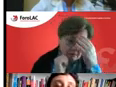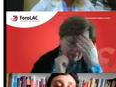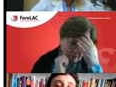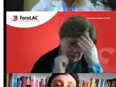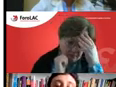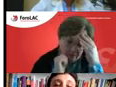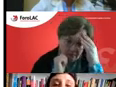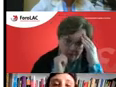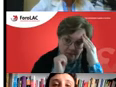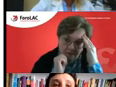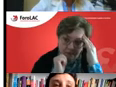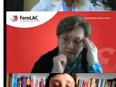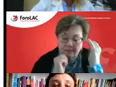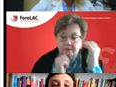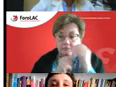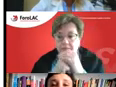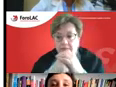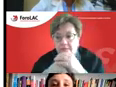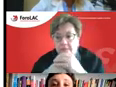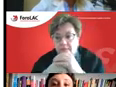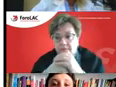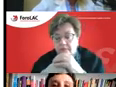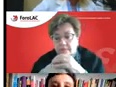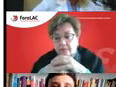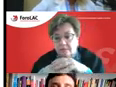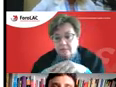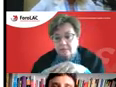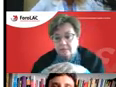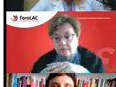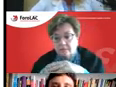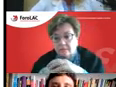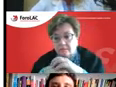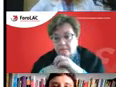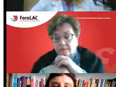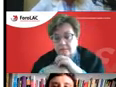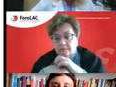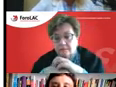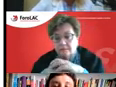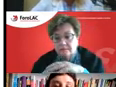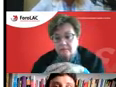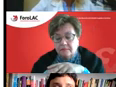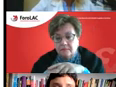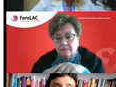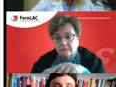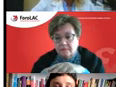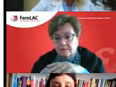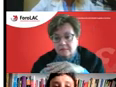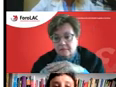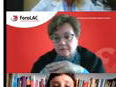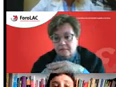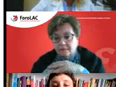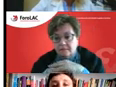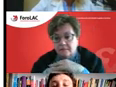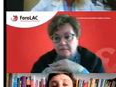ya veían comprometida su autonomía, su salida al mundo, su capacidad de